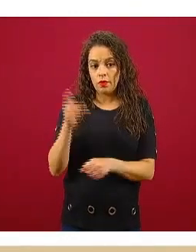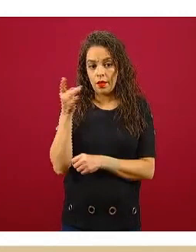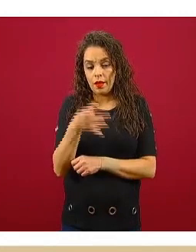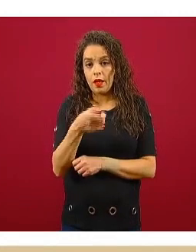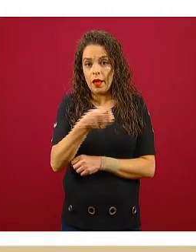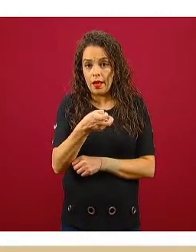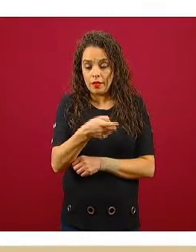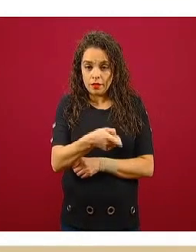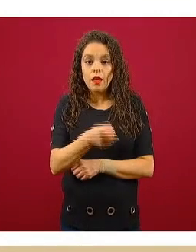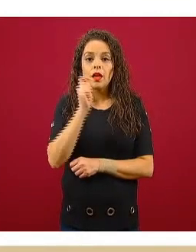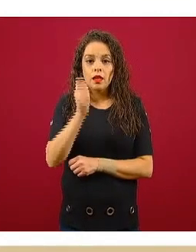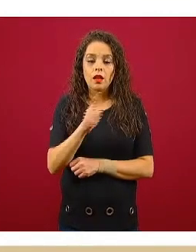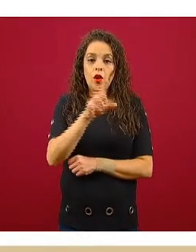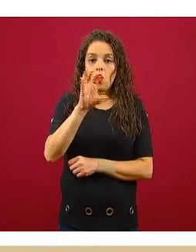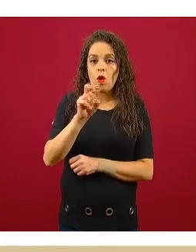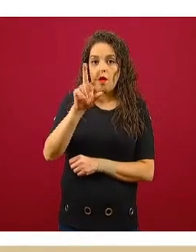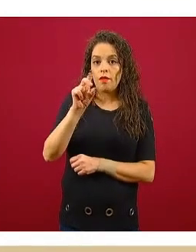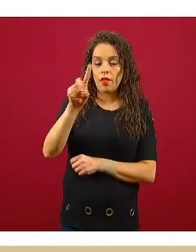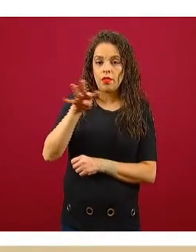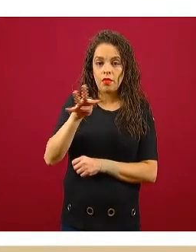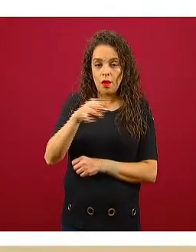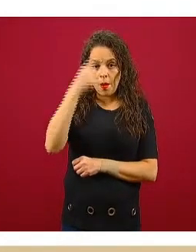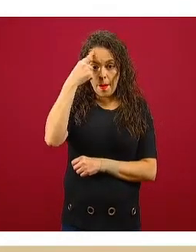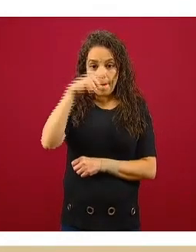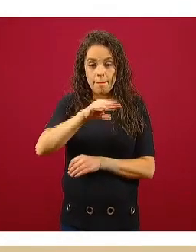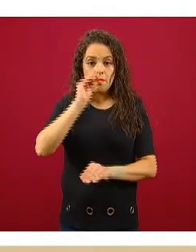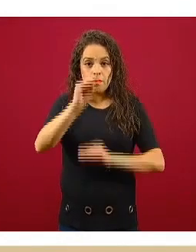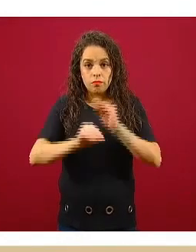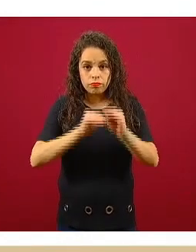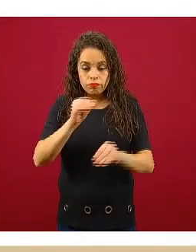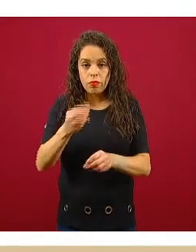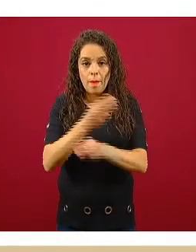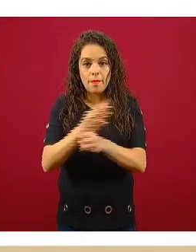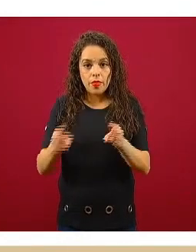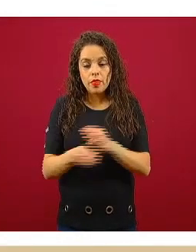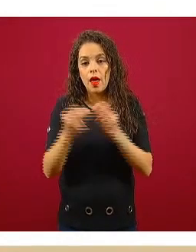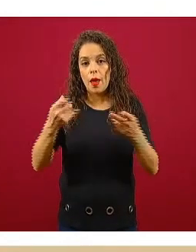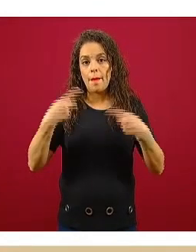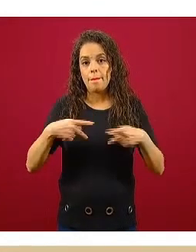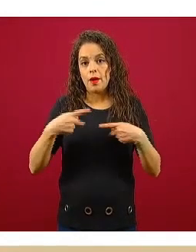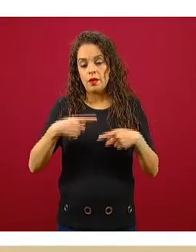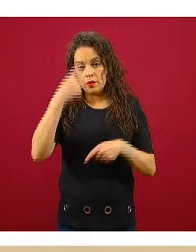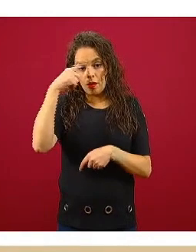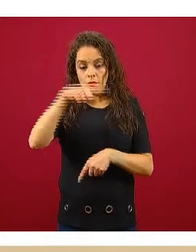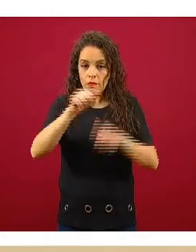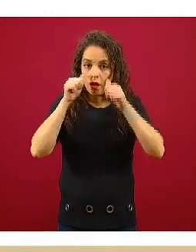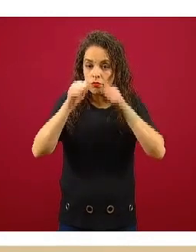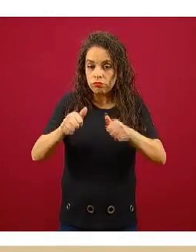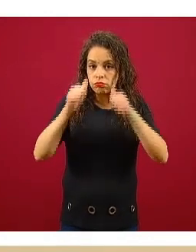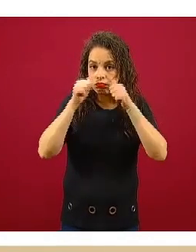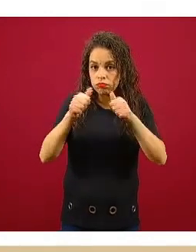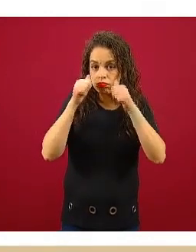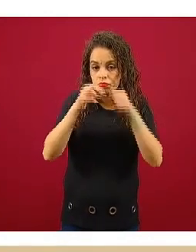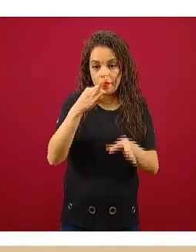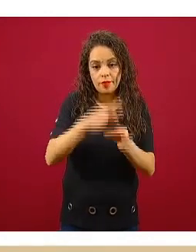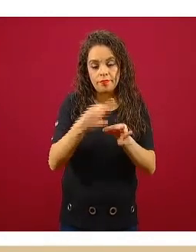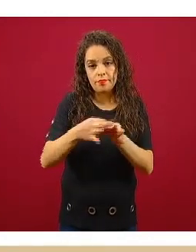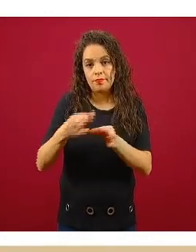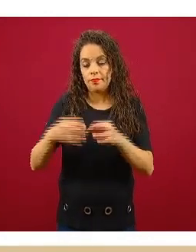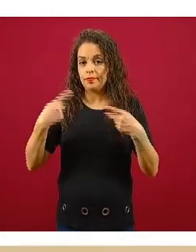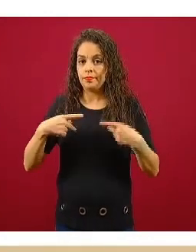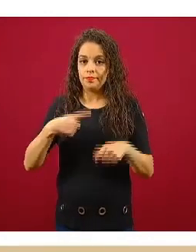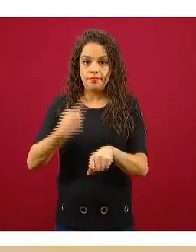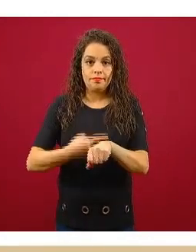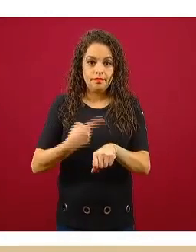además dotando de equipamiento, de personal y de insumos para que puedan estar siempre atendiendo a los casos. Entonces